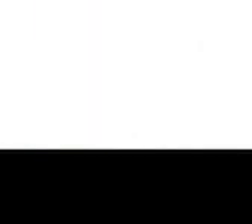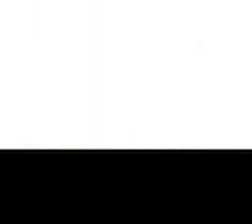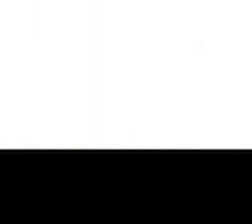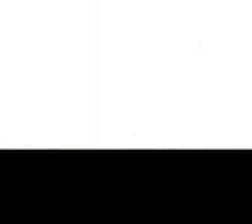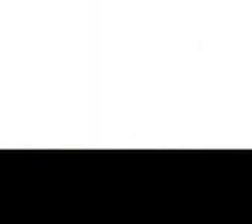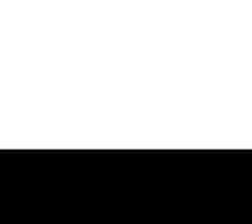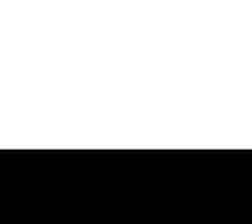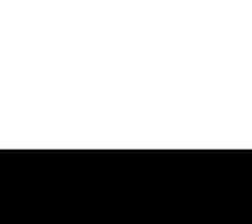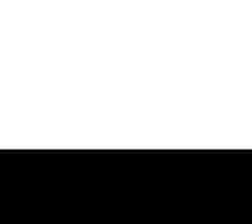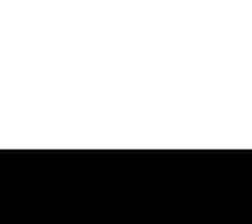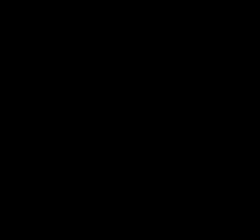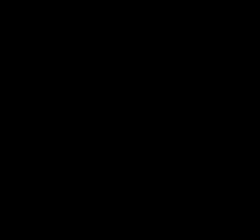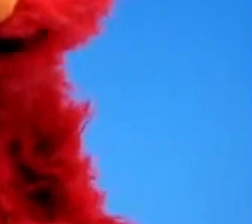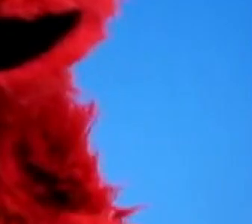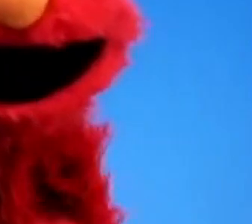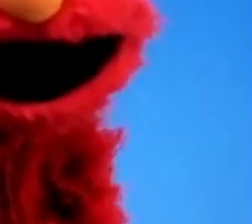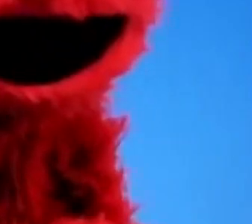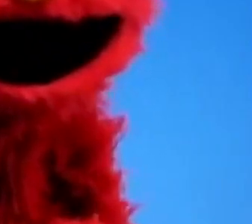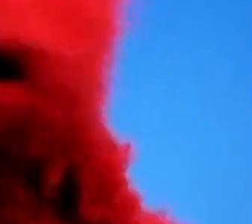educándose. CONAPE.